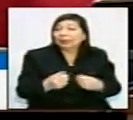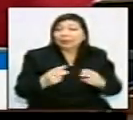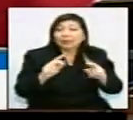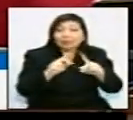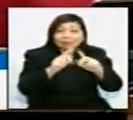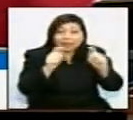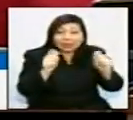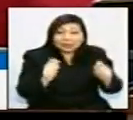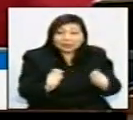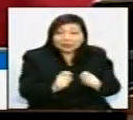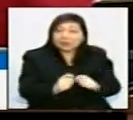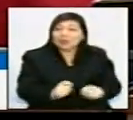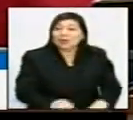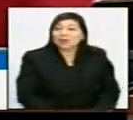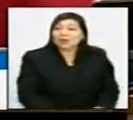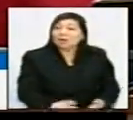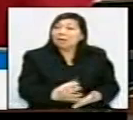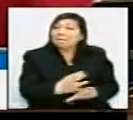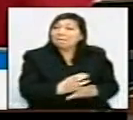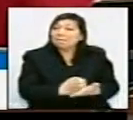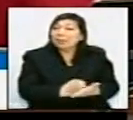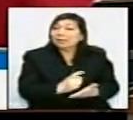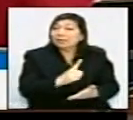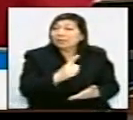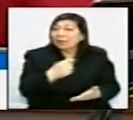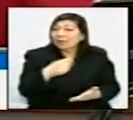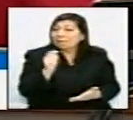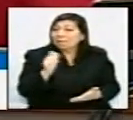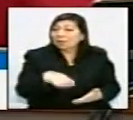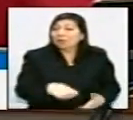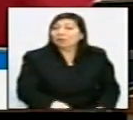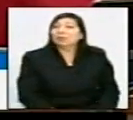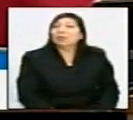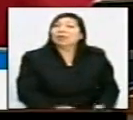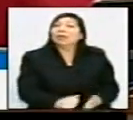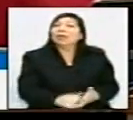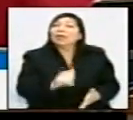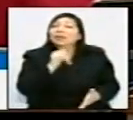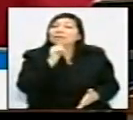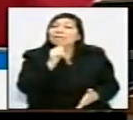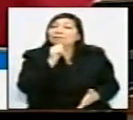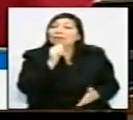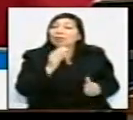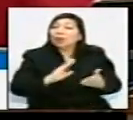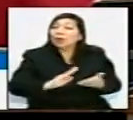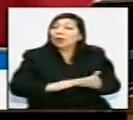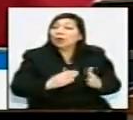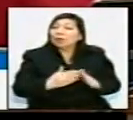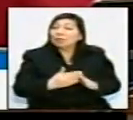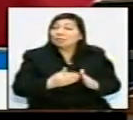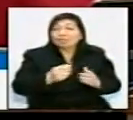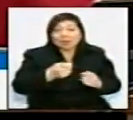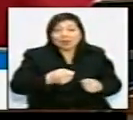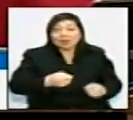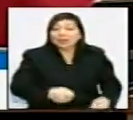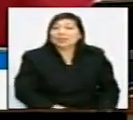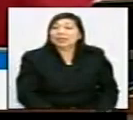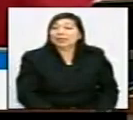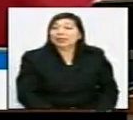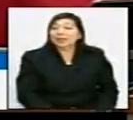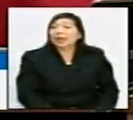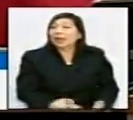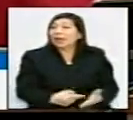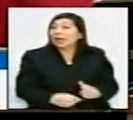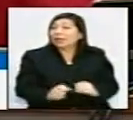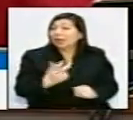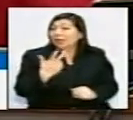titulación, lograr reducir en 100% lo que falta de titulación de comunidades nativas,